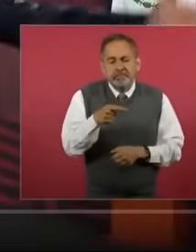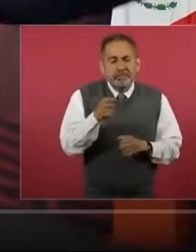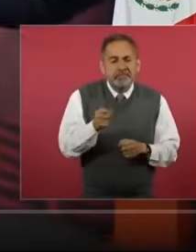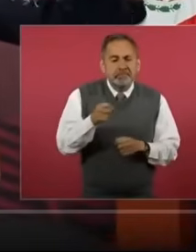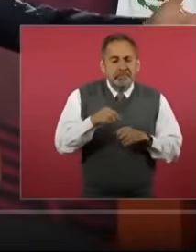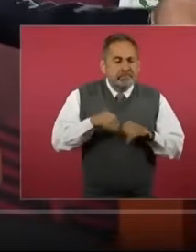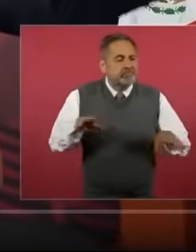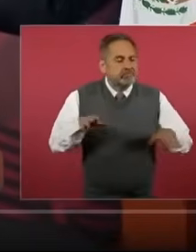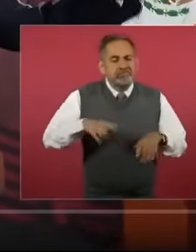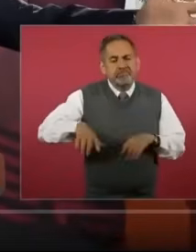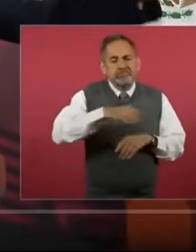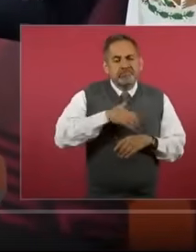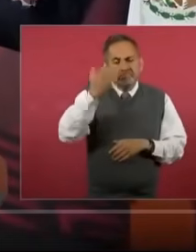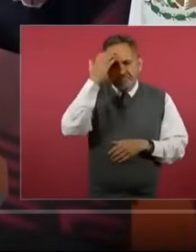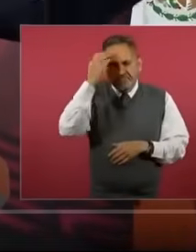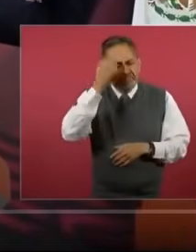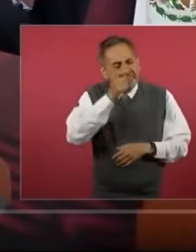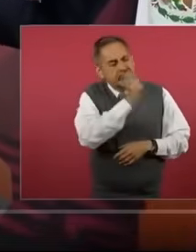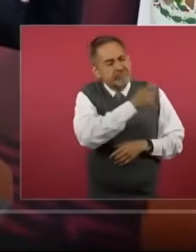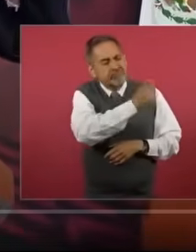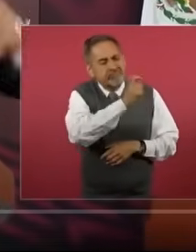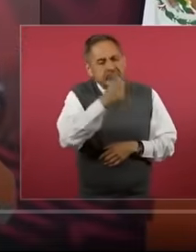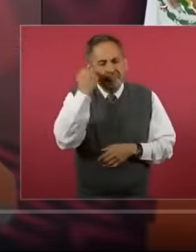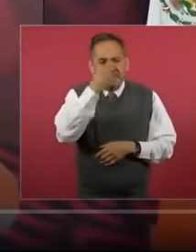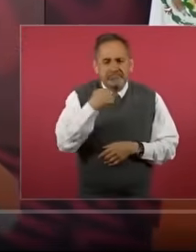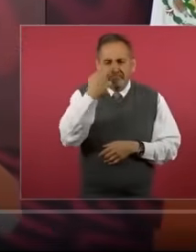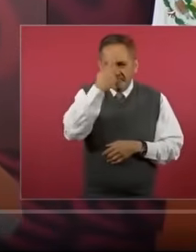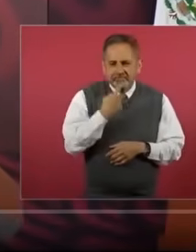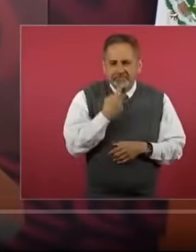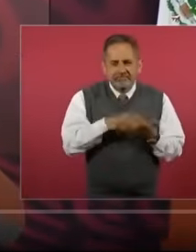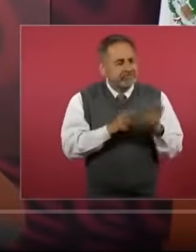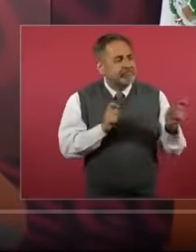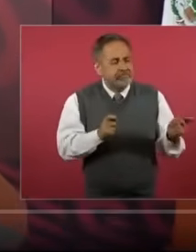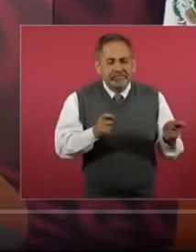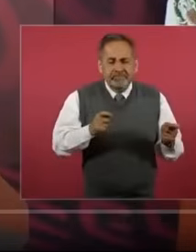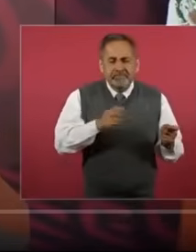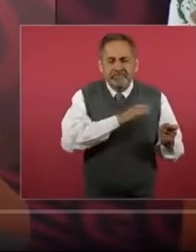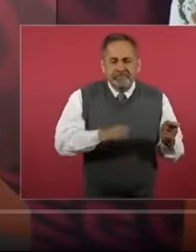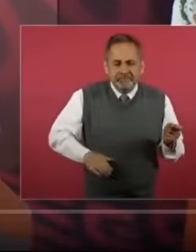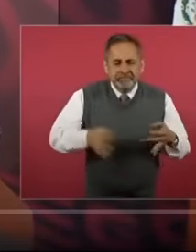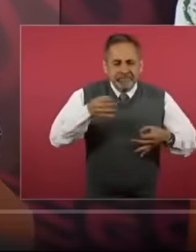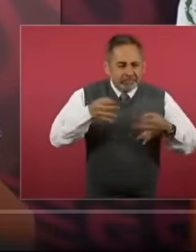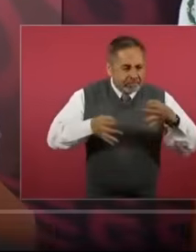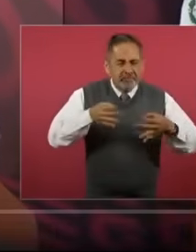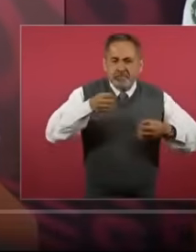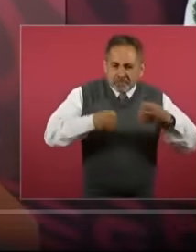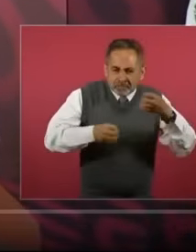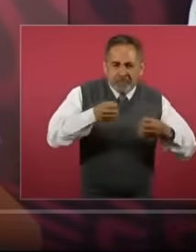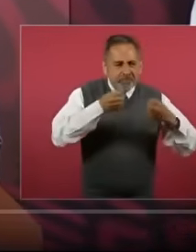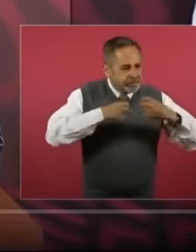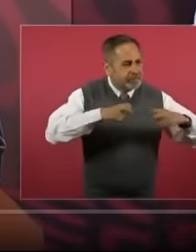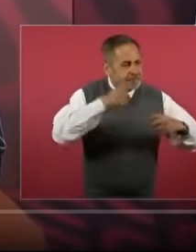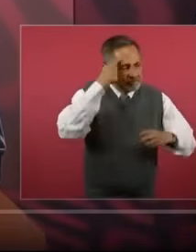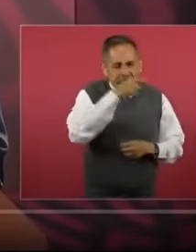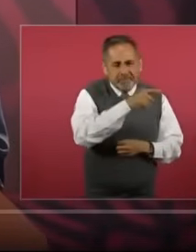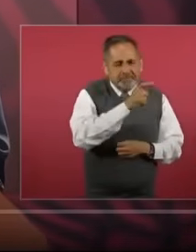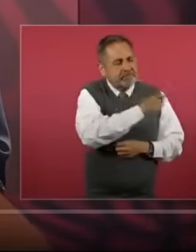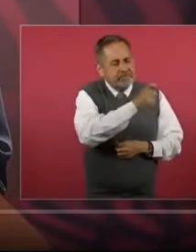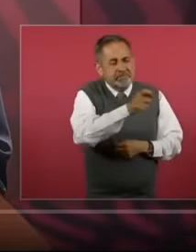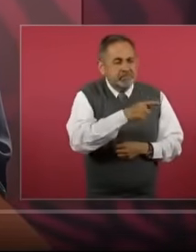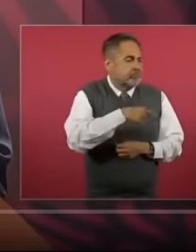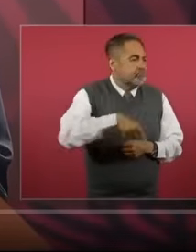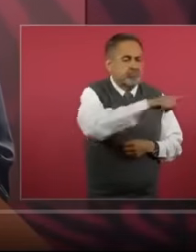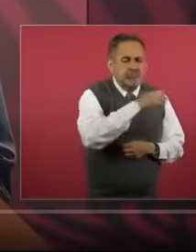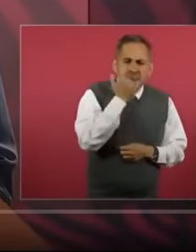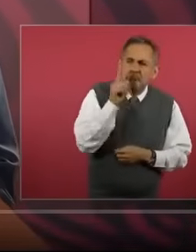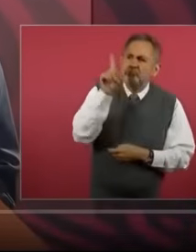luego irse a un mundo laboral donde crearon muchos empleos. No, hombre, todo lo contrario, sueldos de hambre, reducción de la